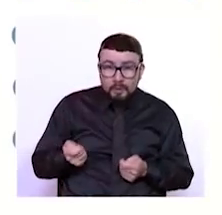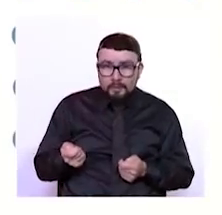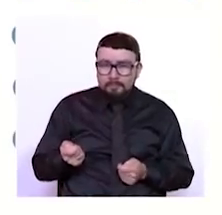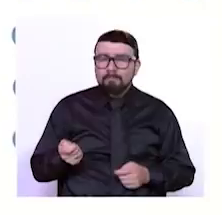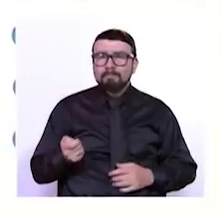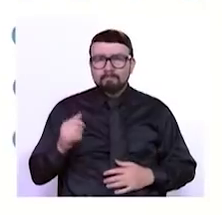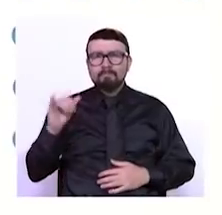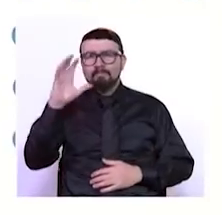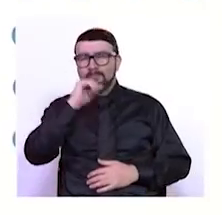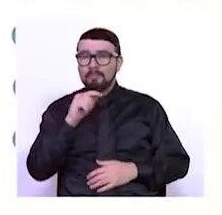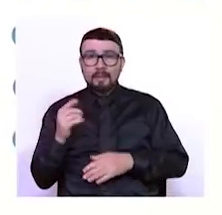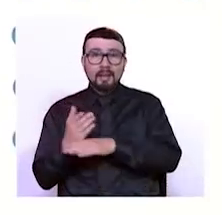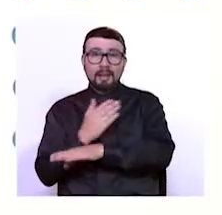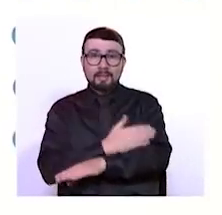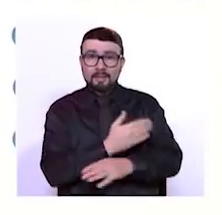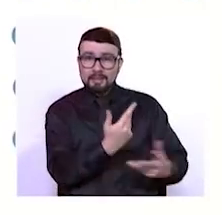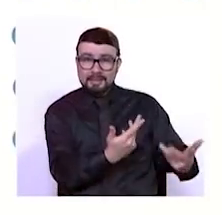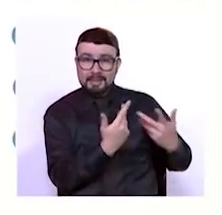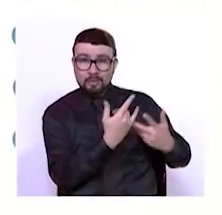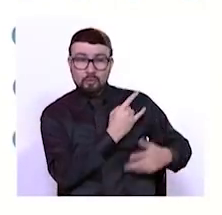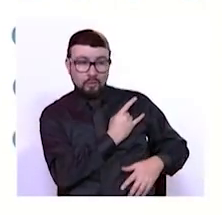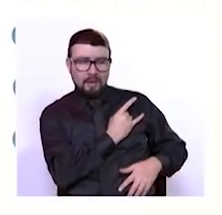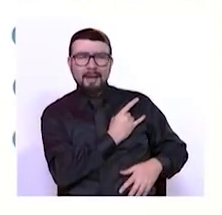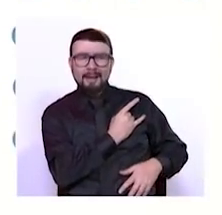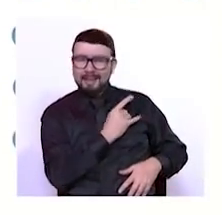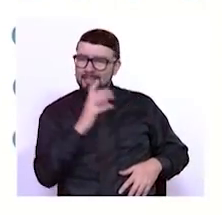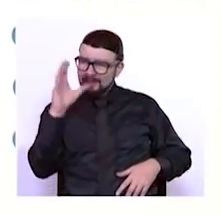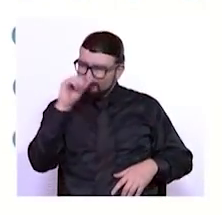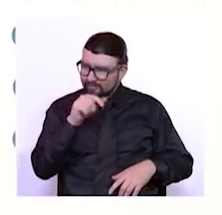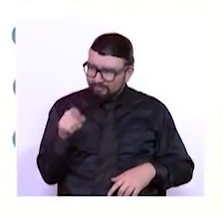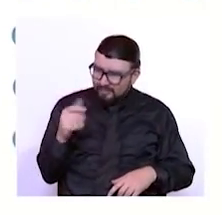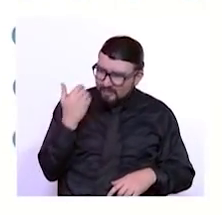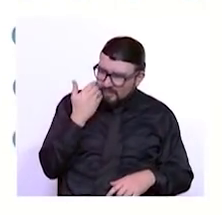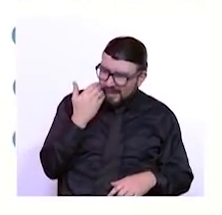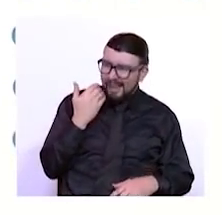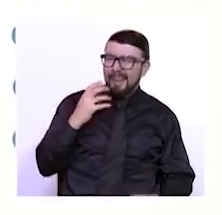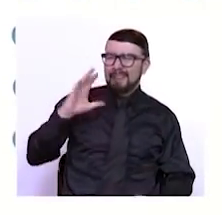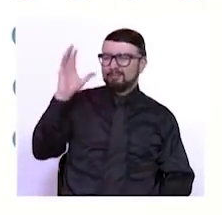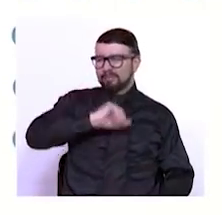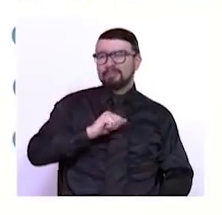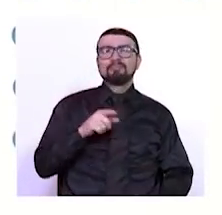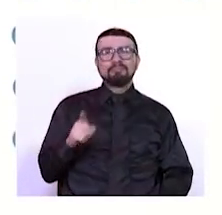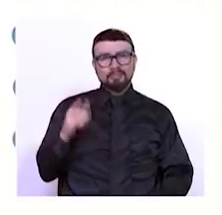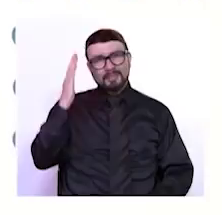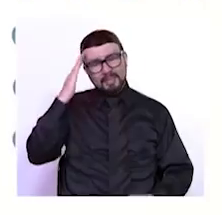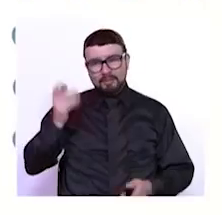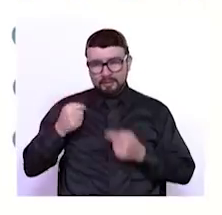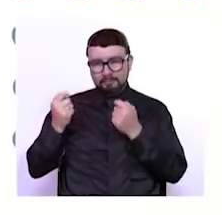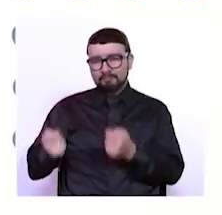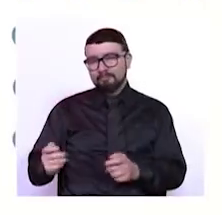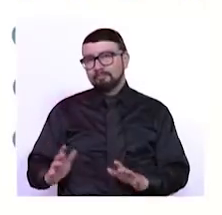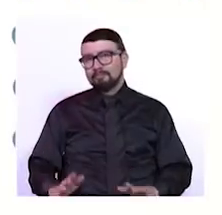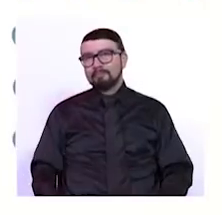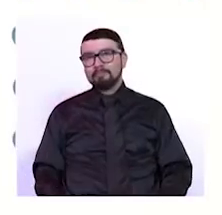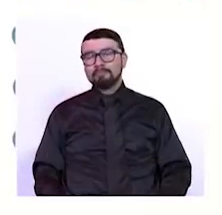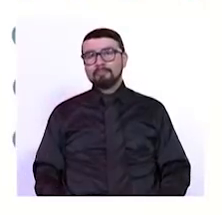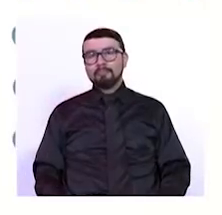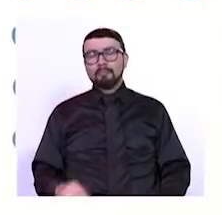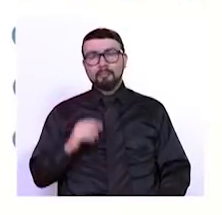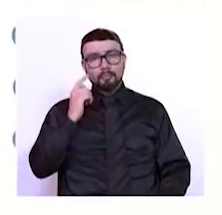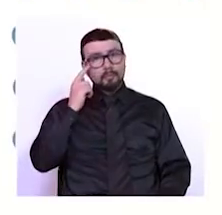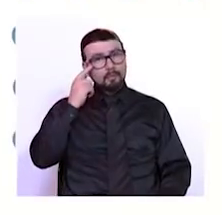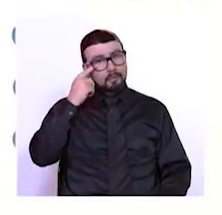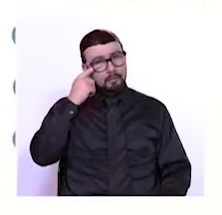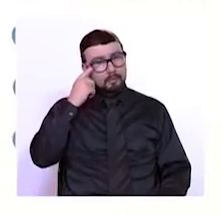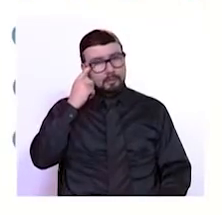semiológicos que nos enseñaron en la facultad para poder determinar qué tipo de patología se está presentando. Entonces